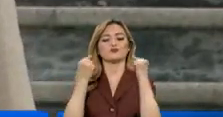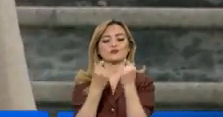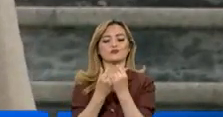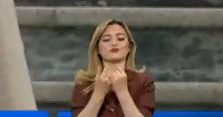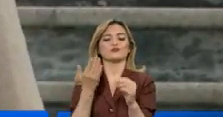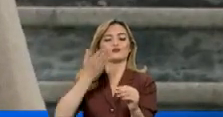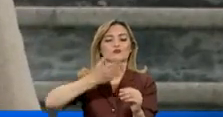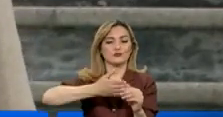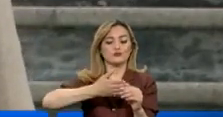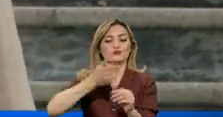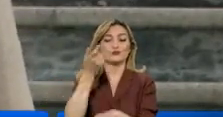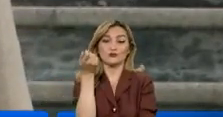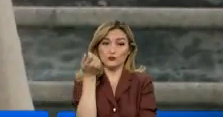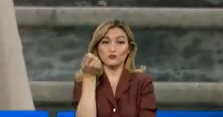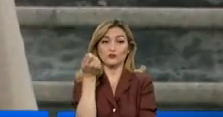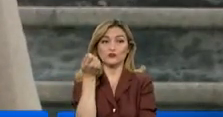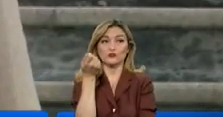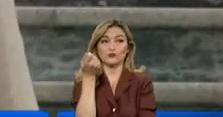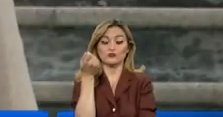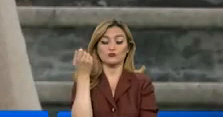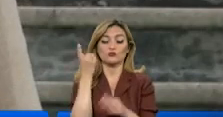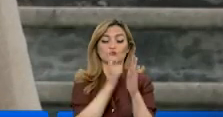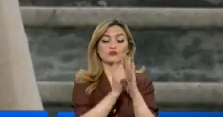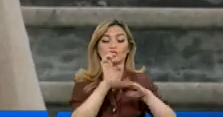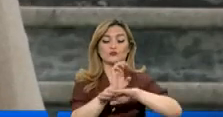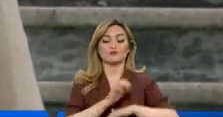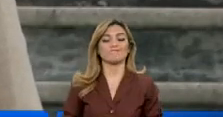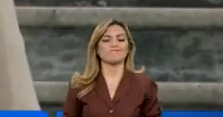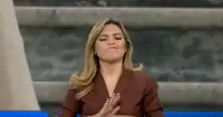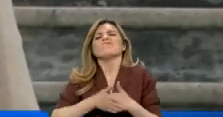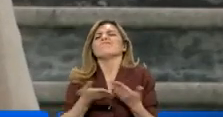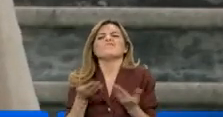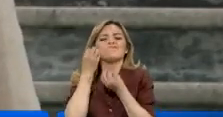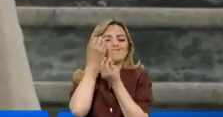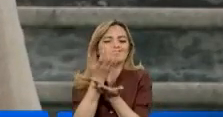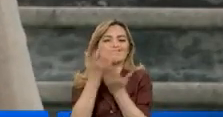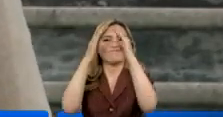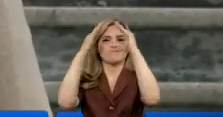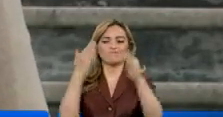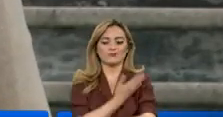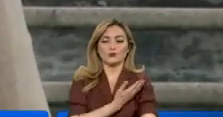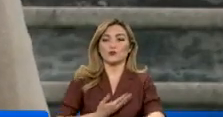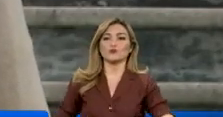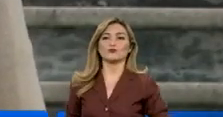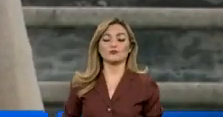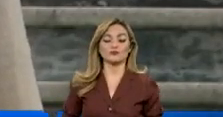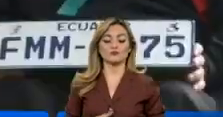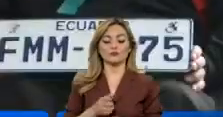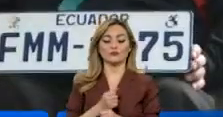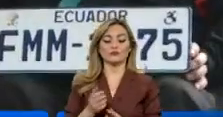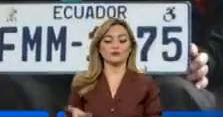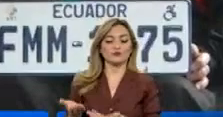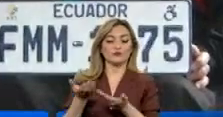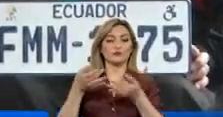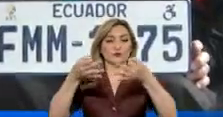van destinados estos dineros que llegan a nuestro país. Además, les contamos que aquí en el Palacio de Carondelet se realizó la